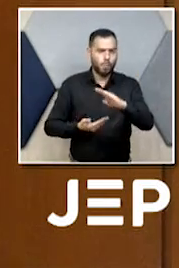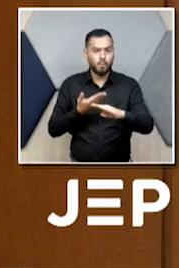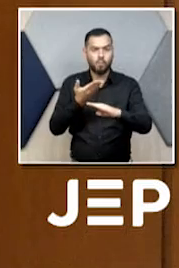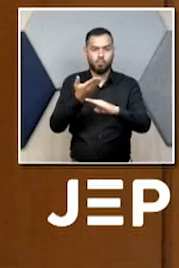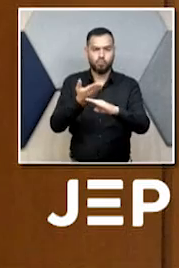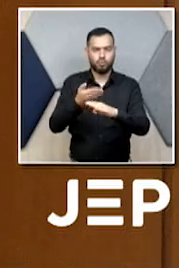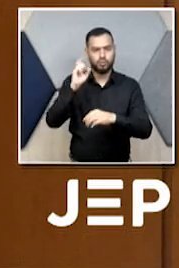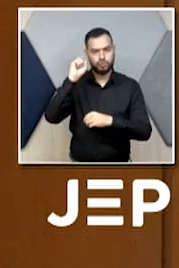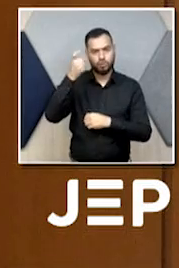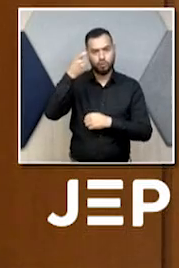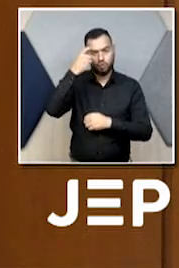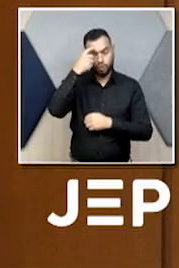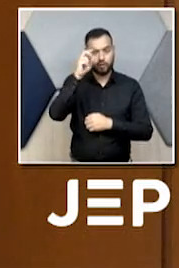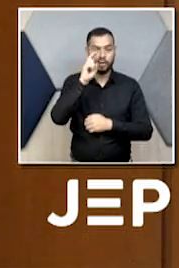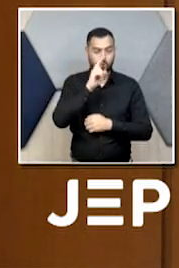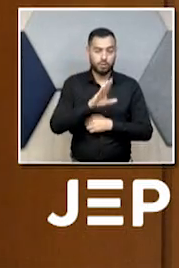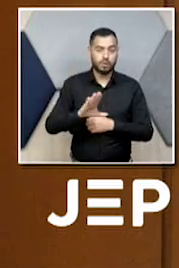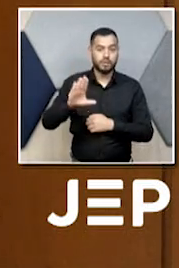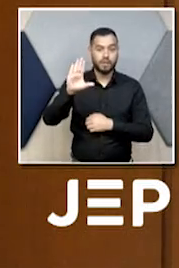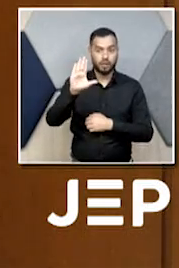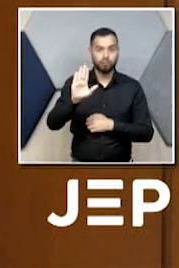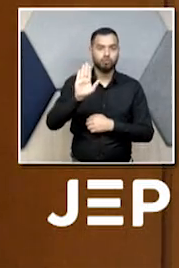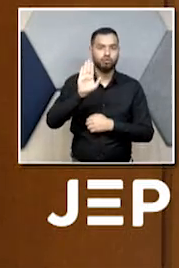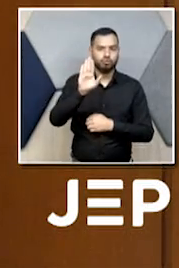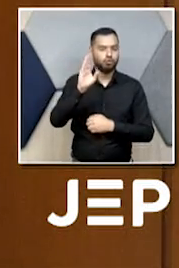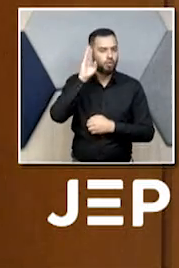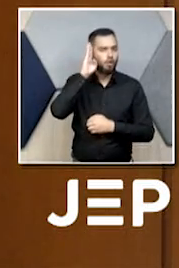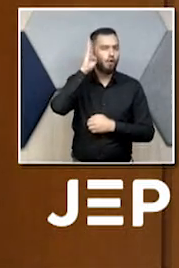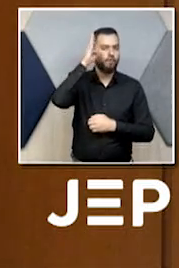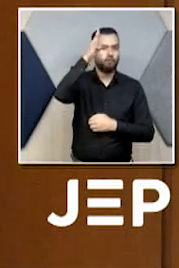Nacional respecto de la paz futura de Colombia.